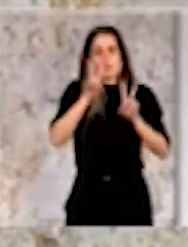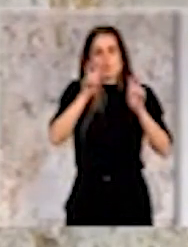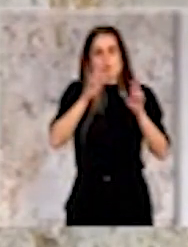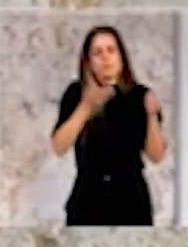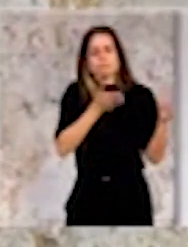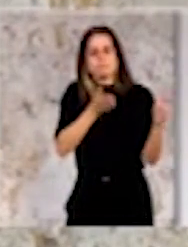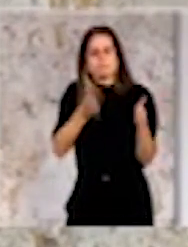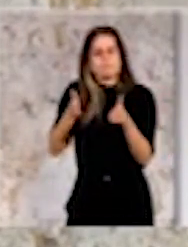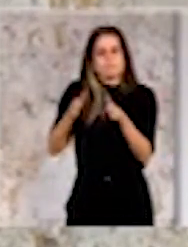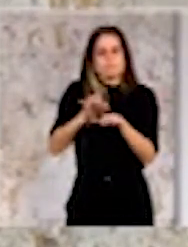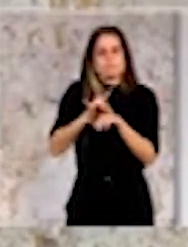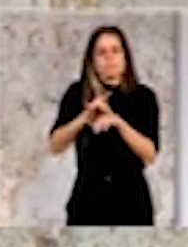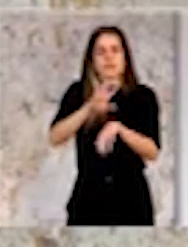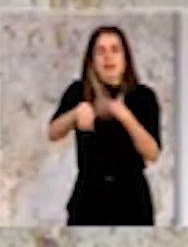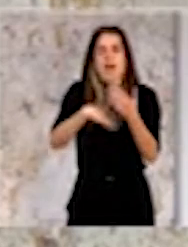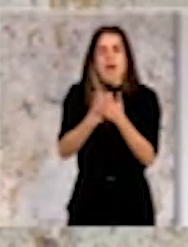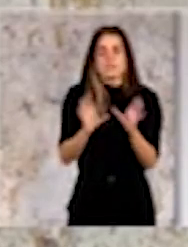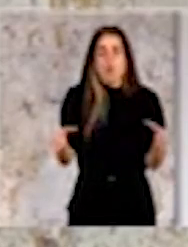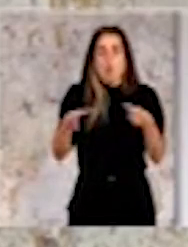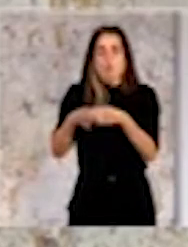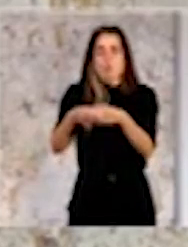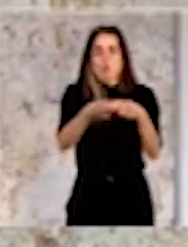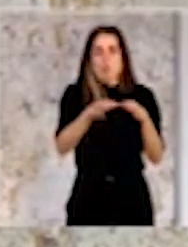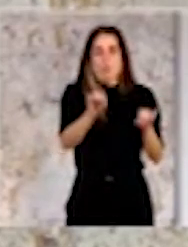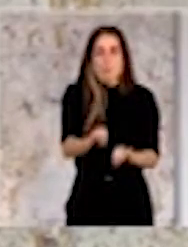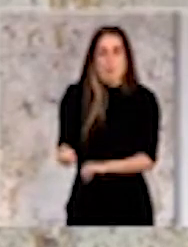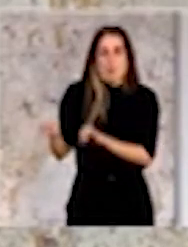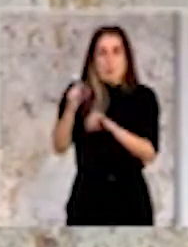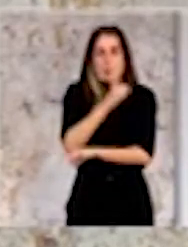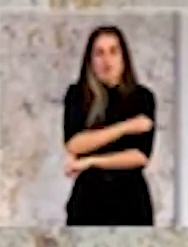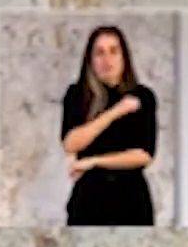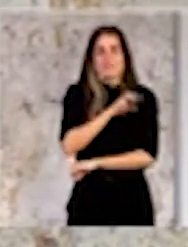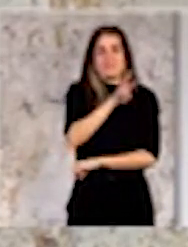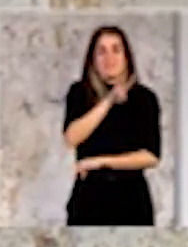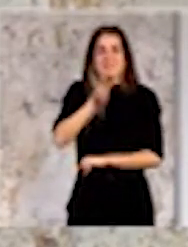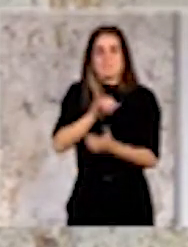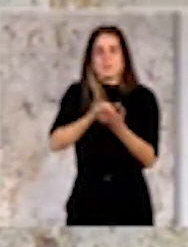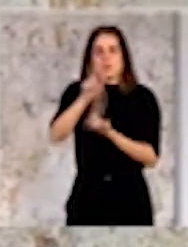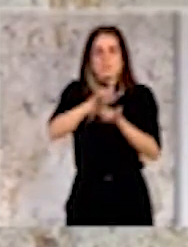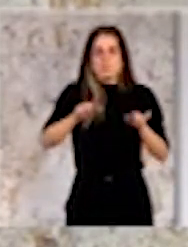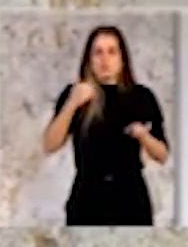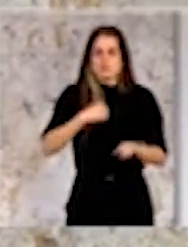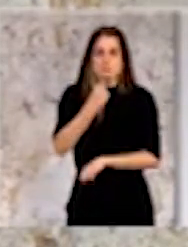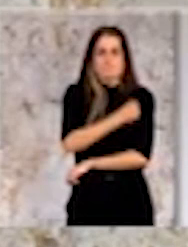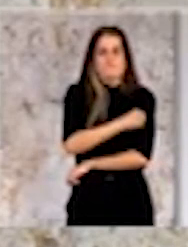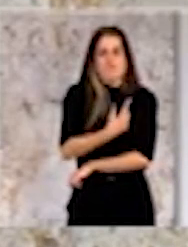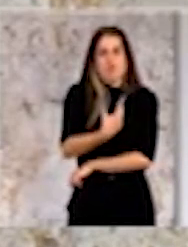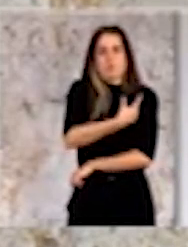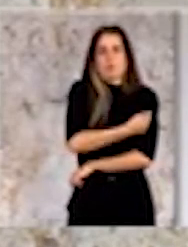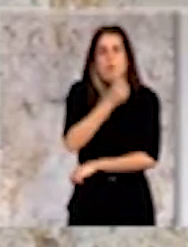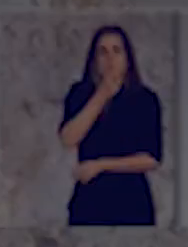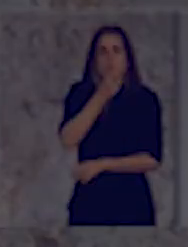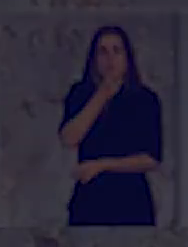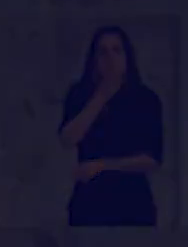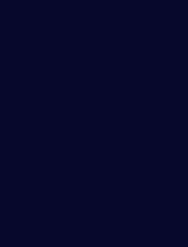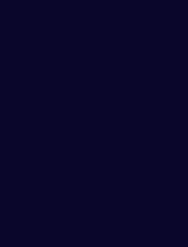recta hacia la inmunidad de grupo es decir que 33 millones de compatriotas estén vacunados a mediados de